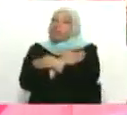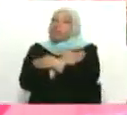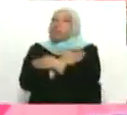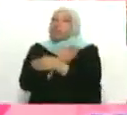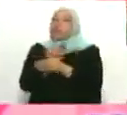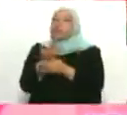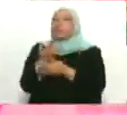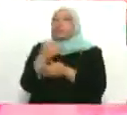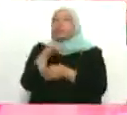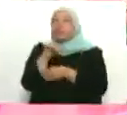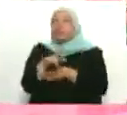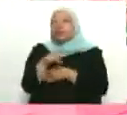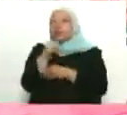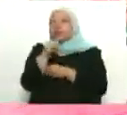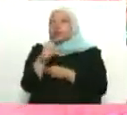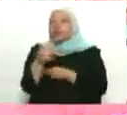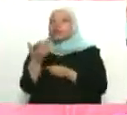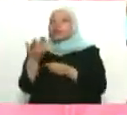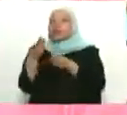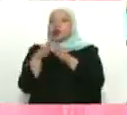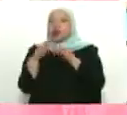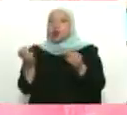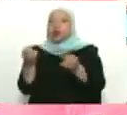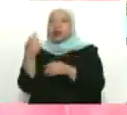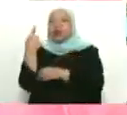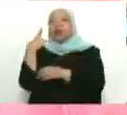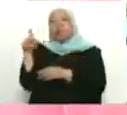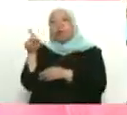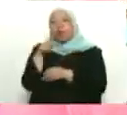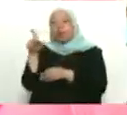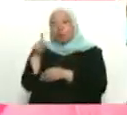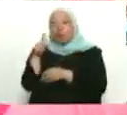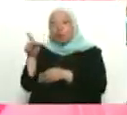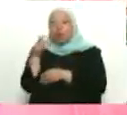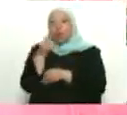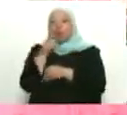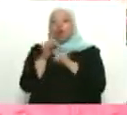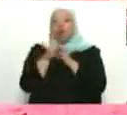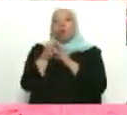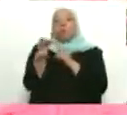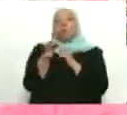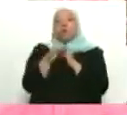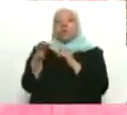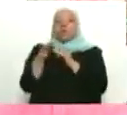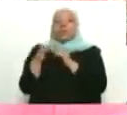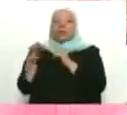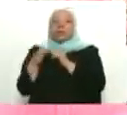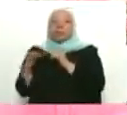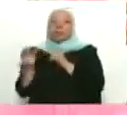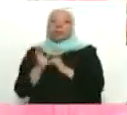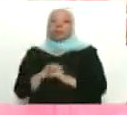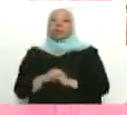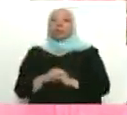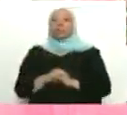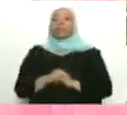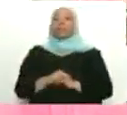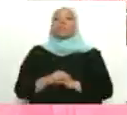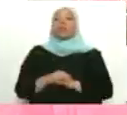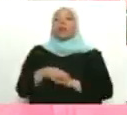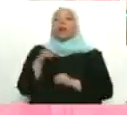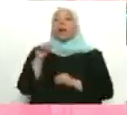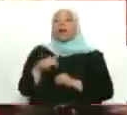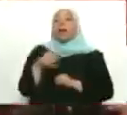sus equipos, a los equipos parroquiales, a los equipos municipales. Aquí está el equipo